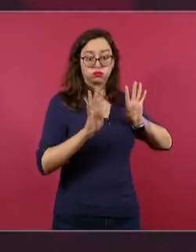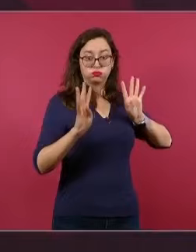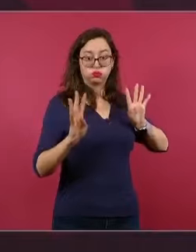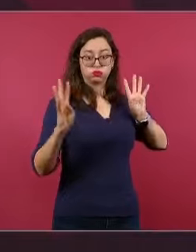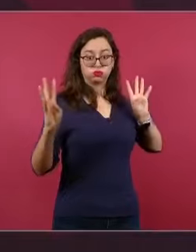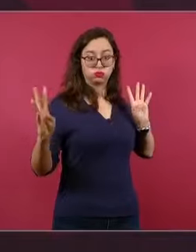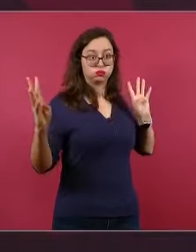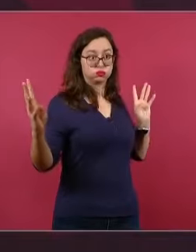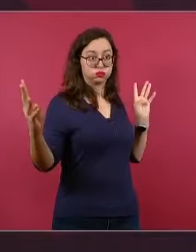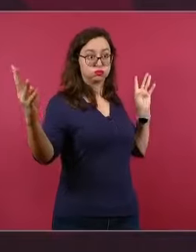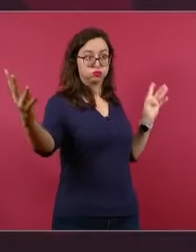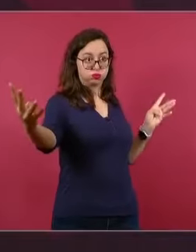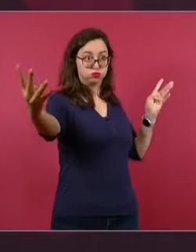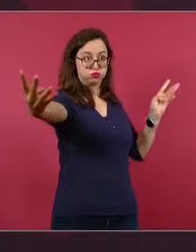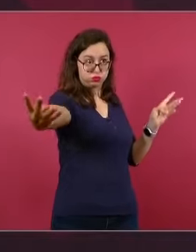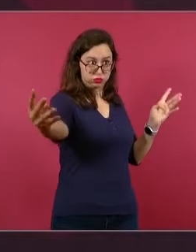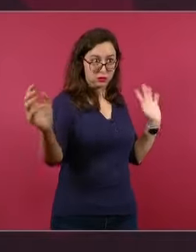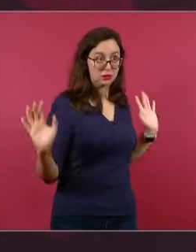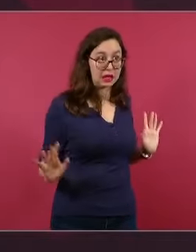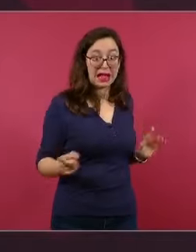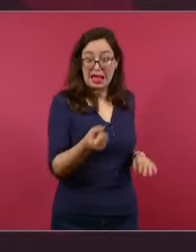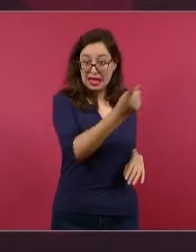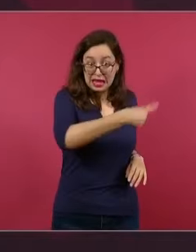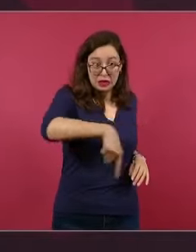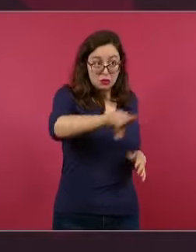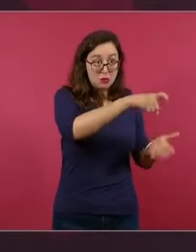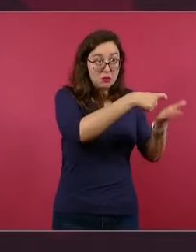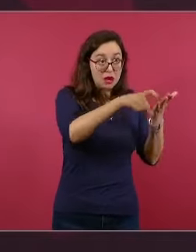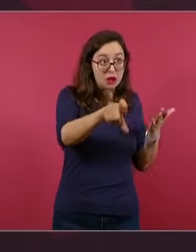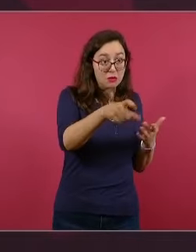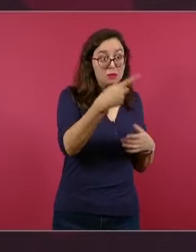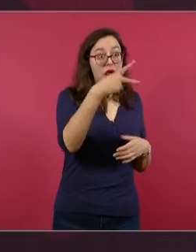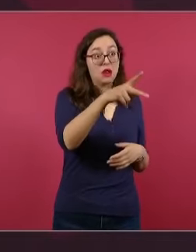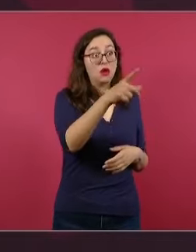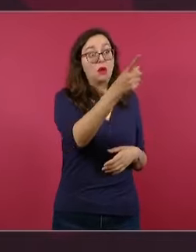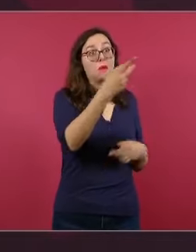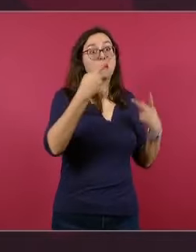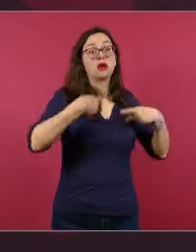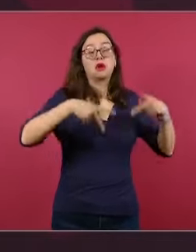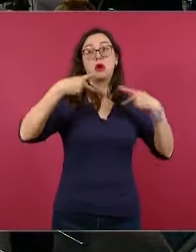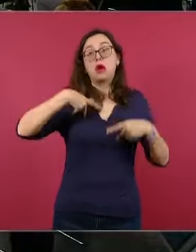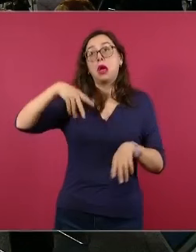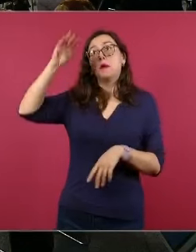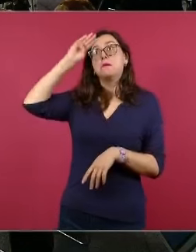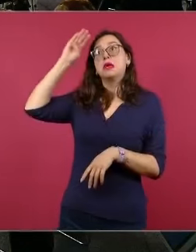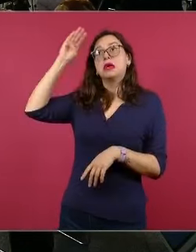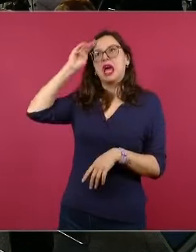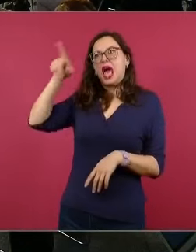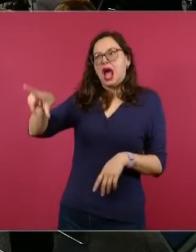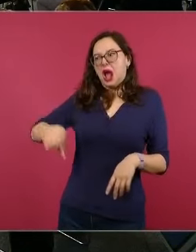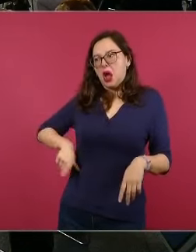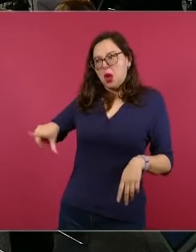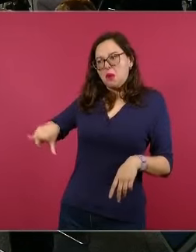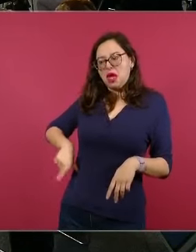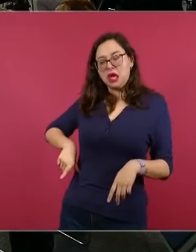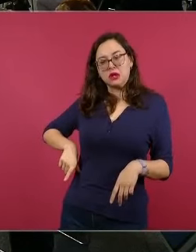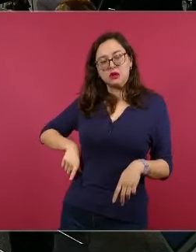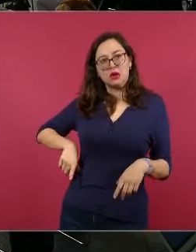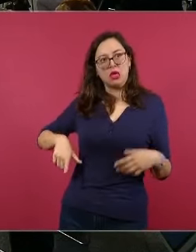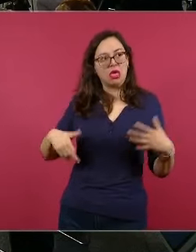nosotros habíamos mandado a poner las vallas y no fueron los organizadores del